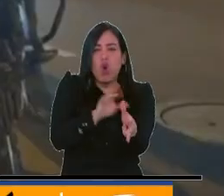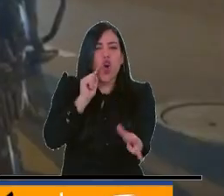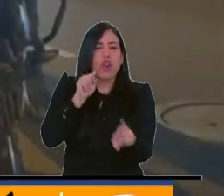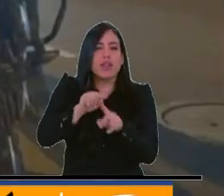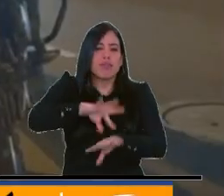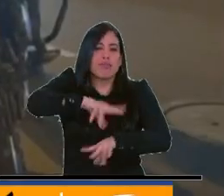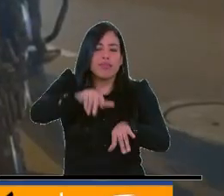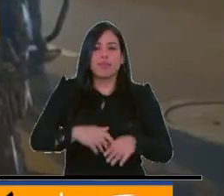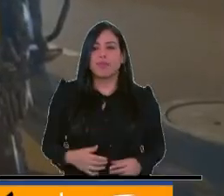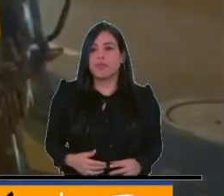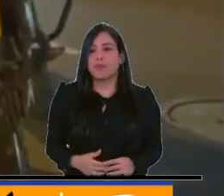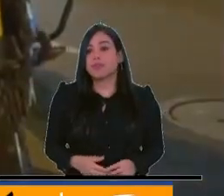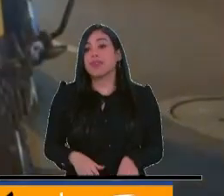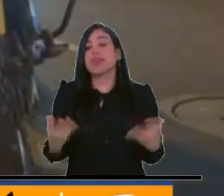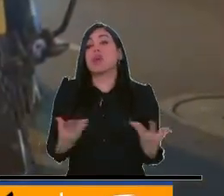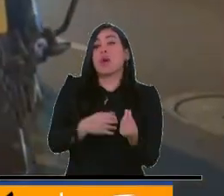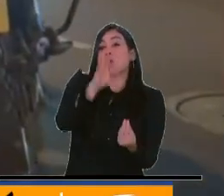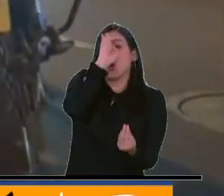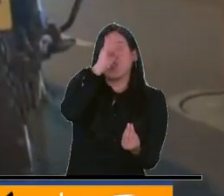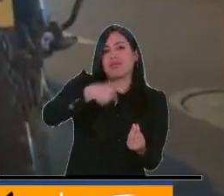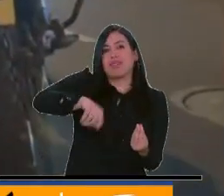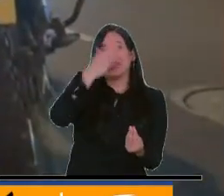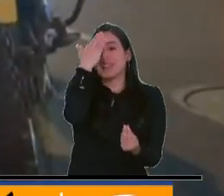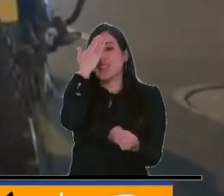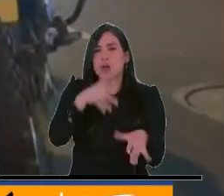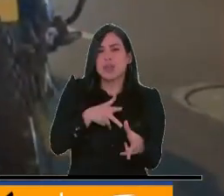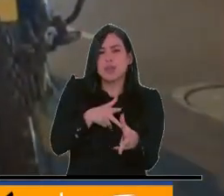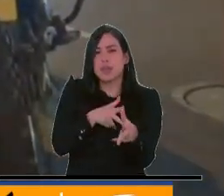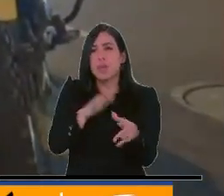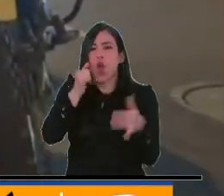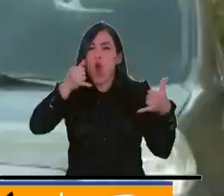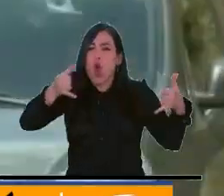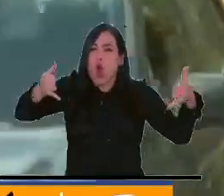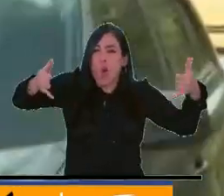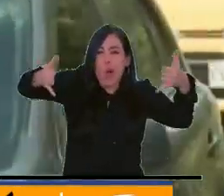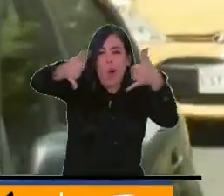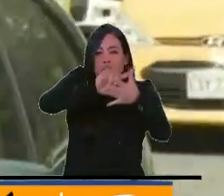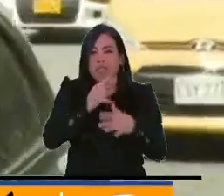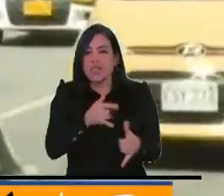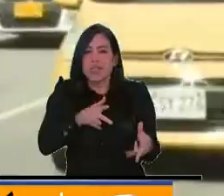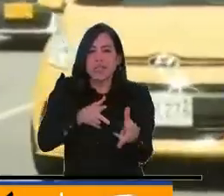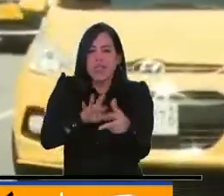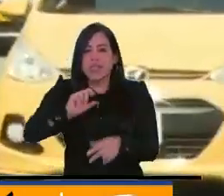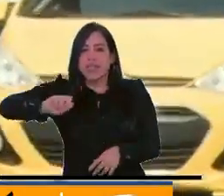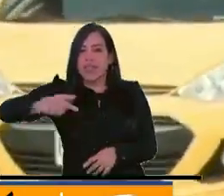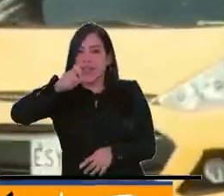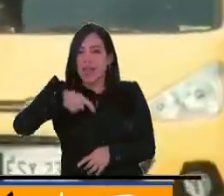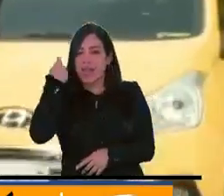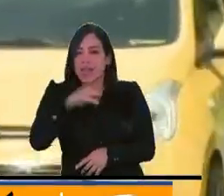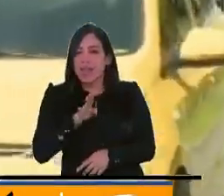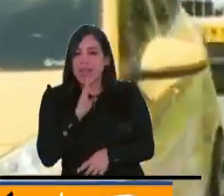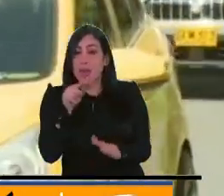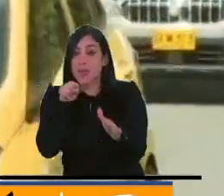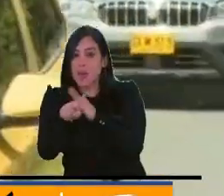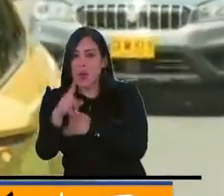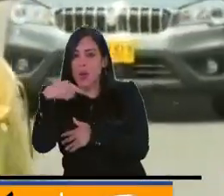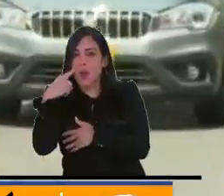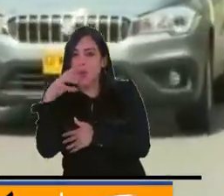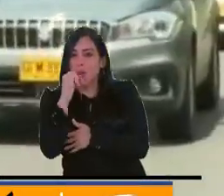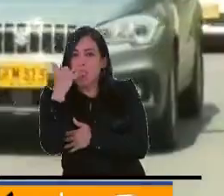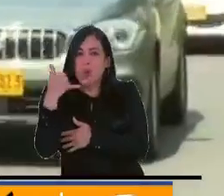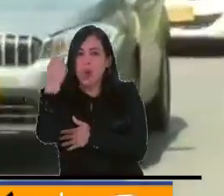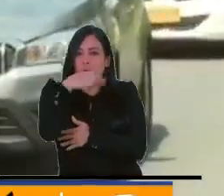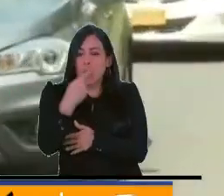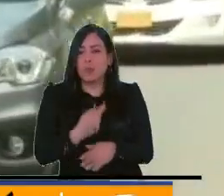hurtarlos. La policía aseguró que a través del seguimiento de cámaras intenta identificar al segundo individuo que huyó del lugar.